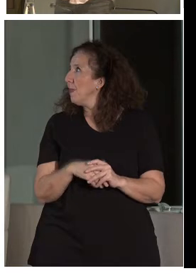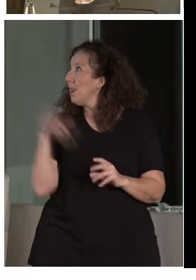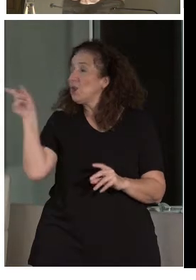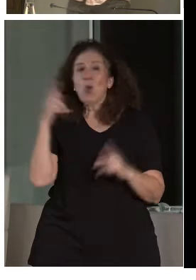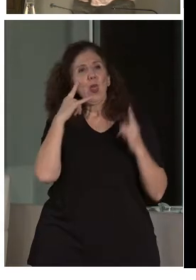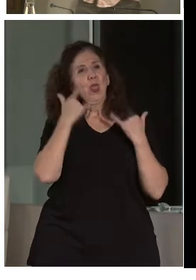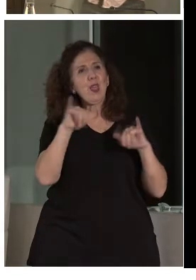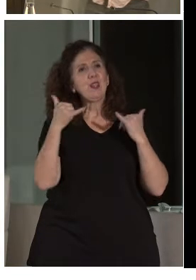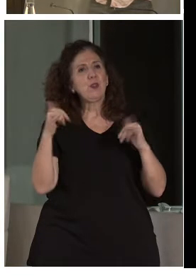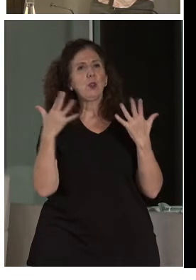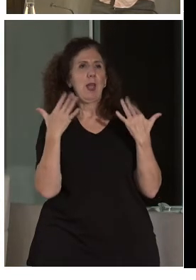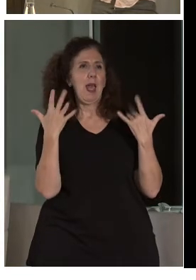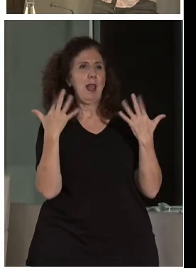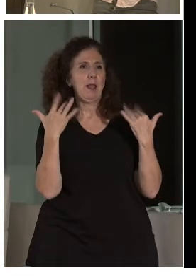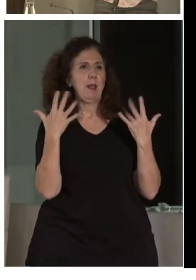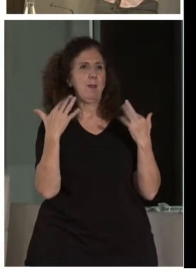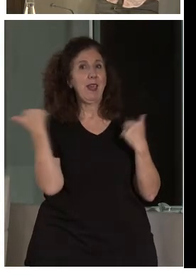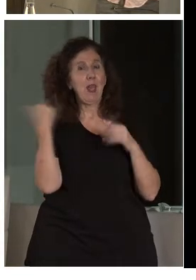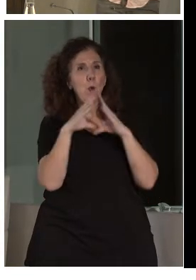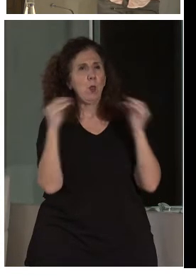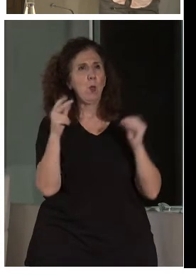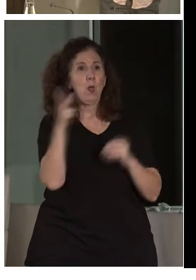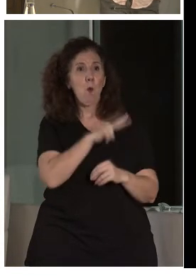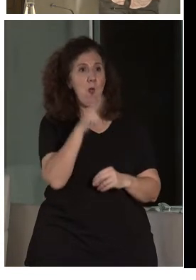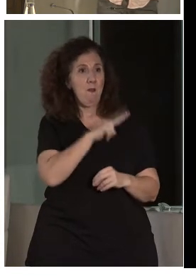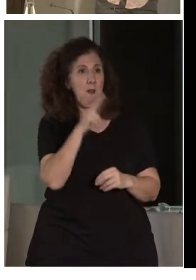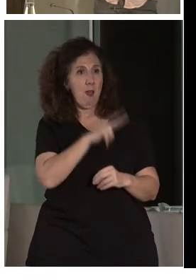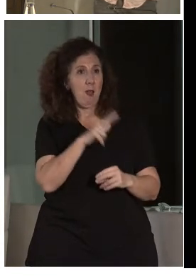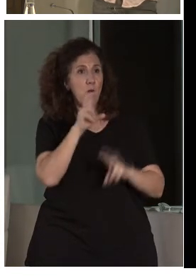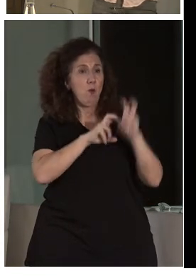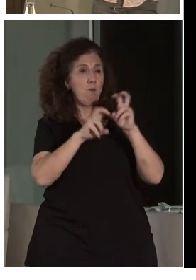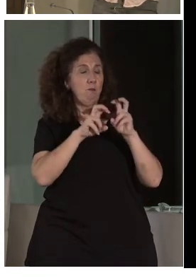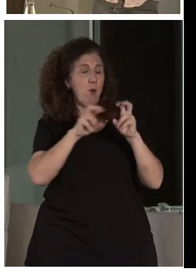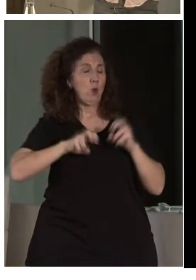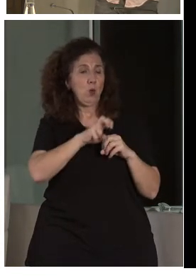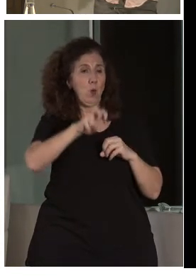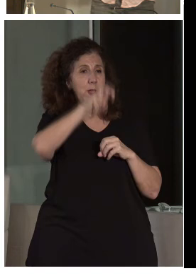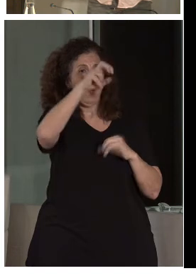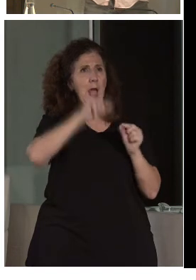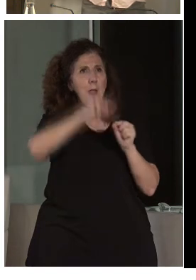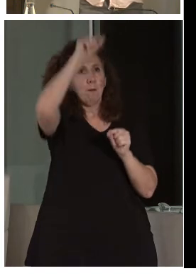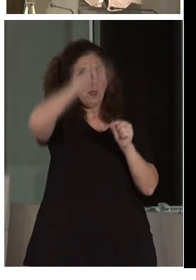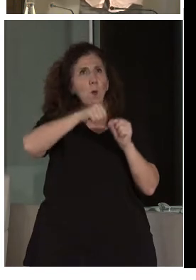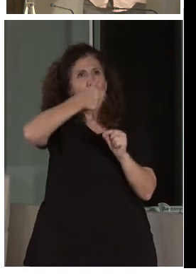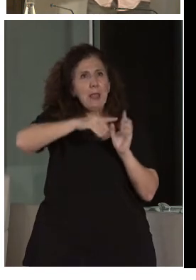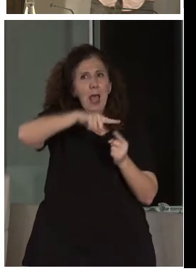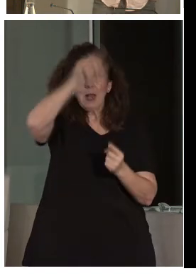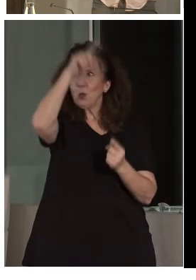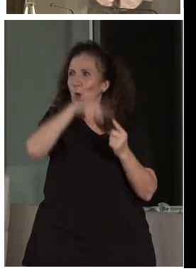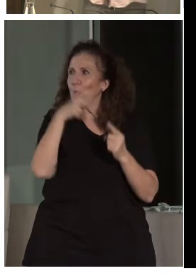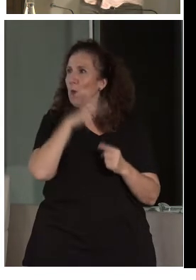Disfruta el aire libre. Andalucía también, esta gente en Huelva ha subido hasta el pico más alto de Huelva. ¿Qué cuál es?